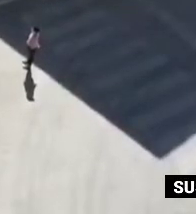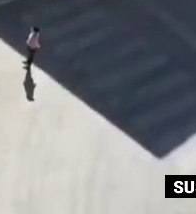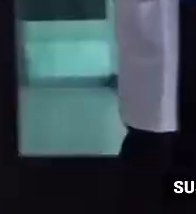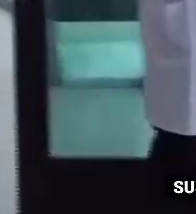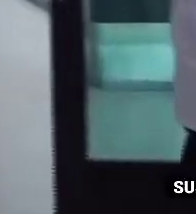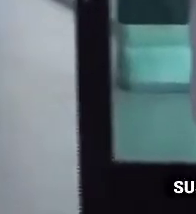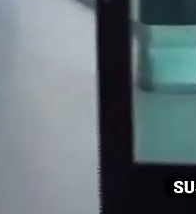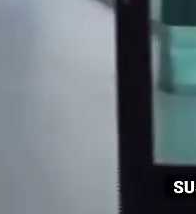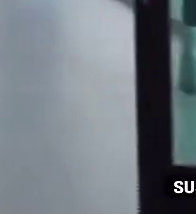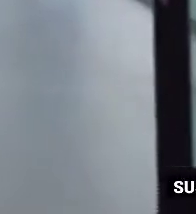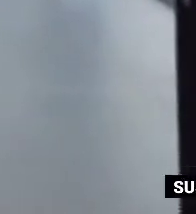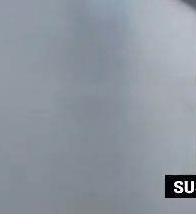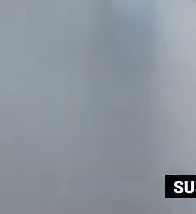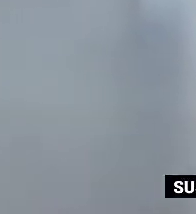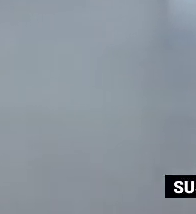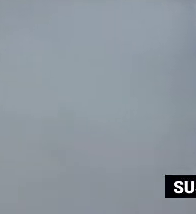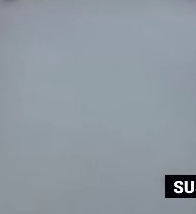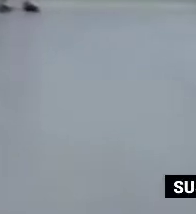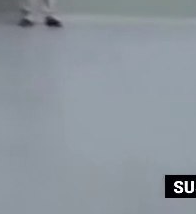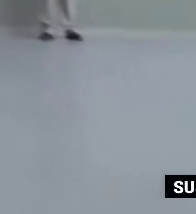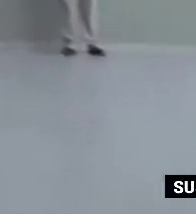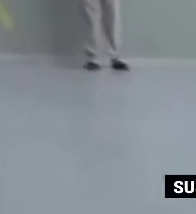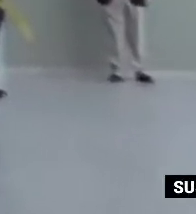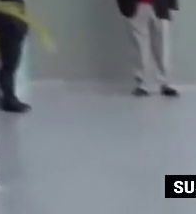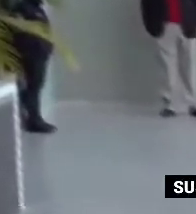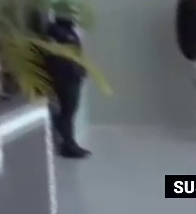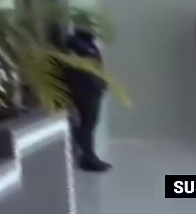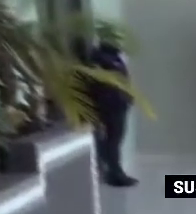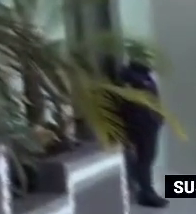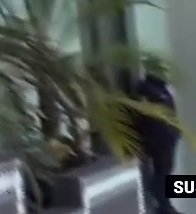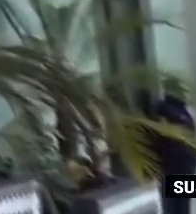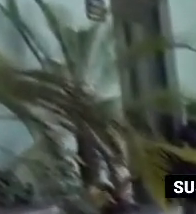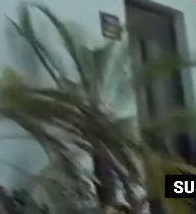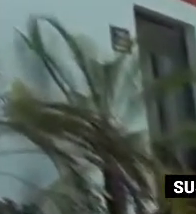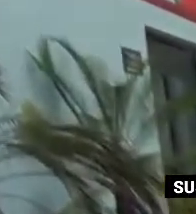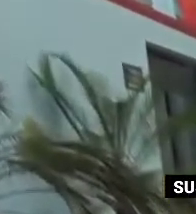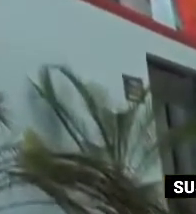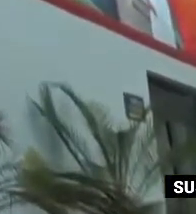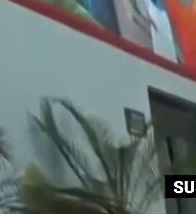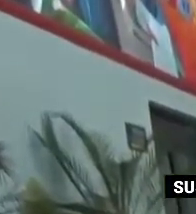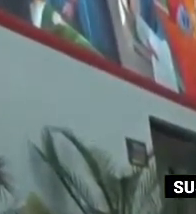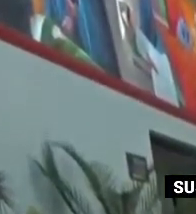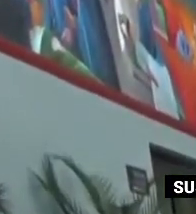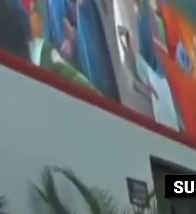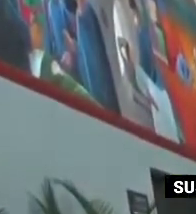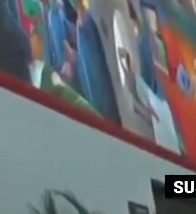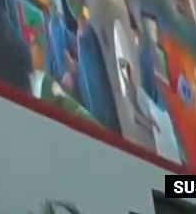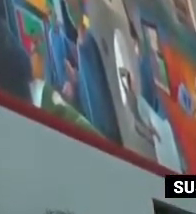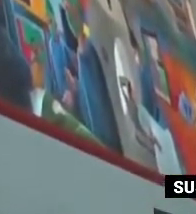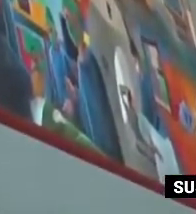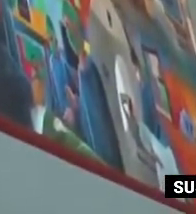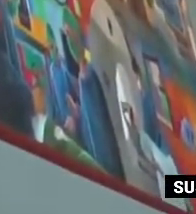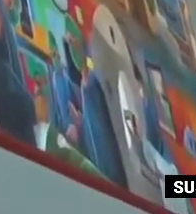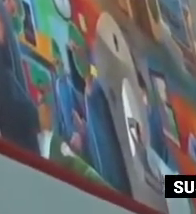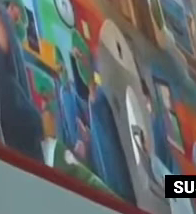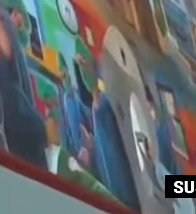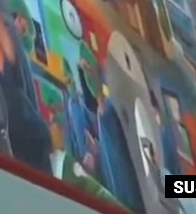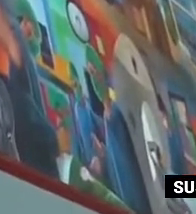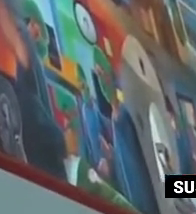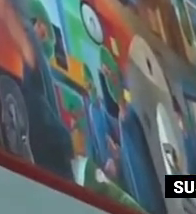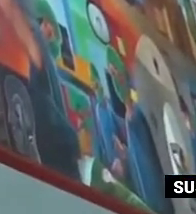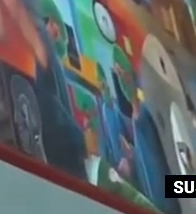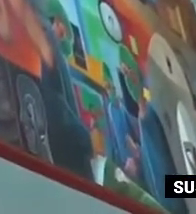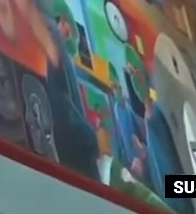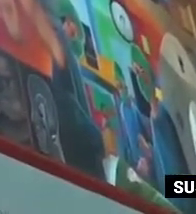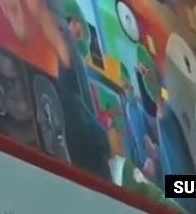pintado por el señor Reina, Alejandro Reina, en donde va desde la época